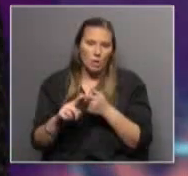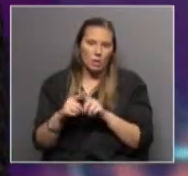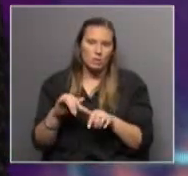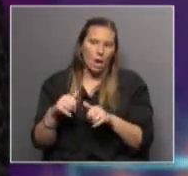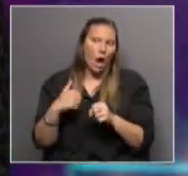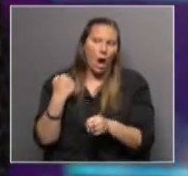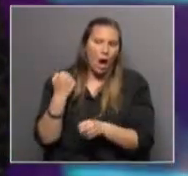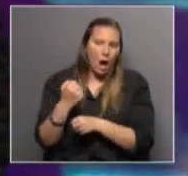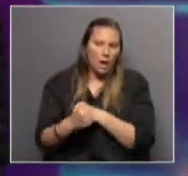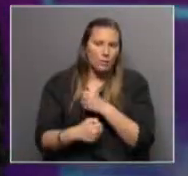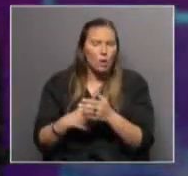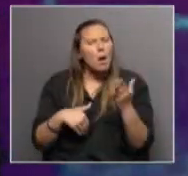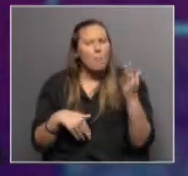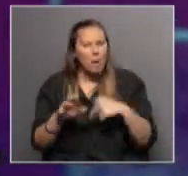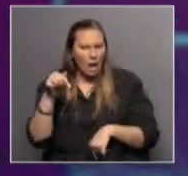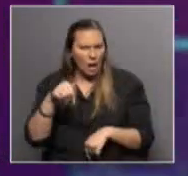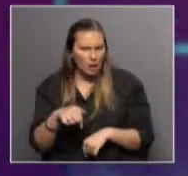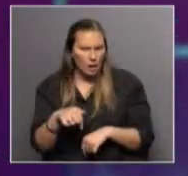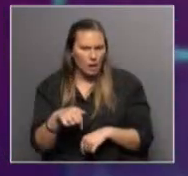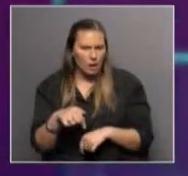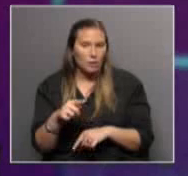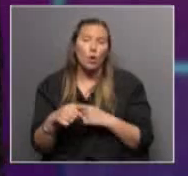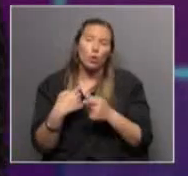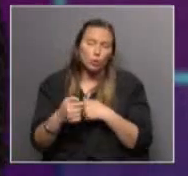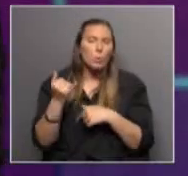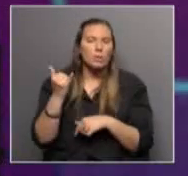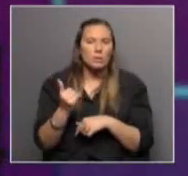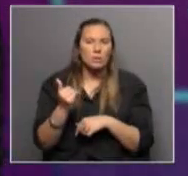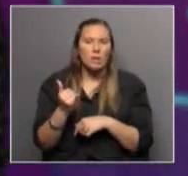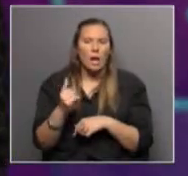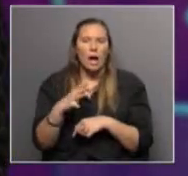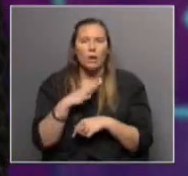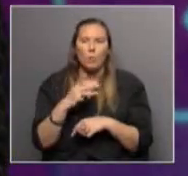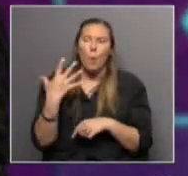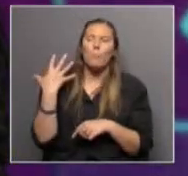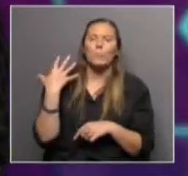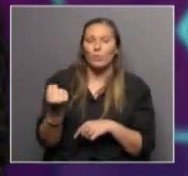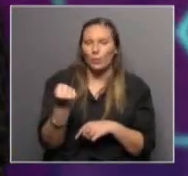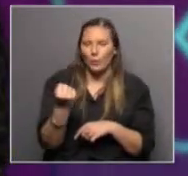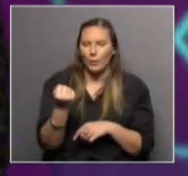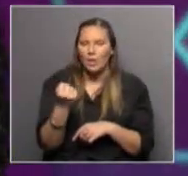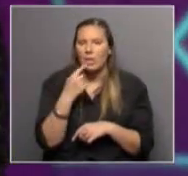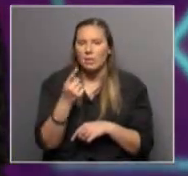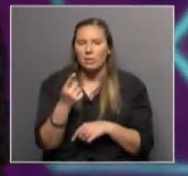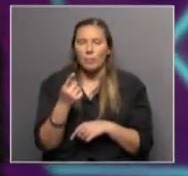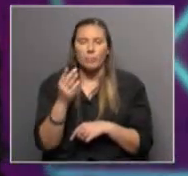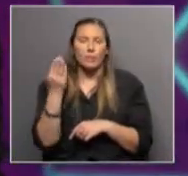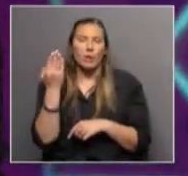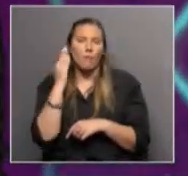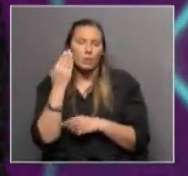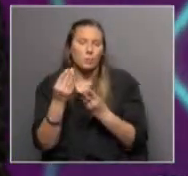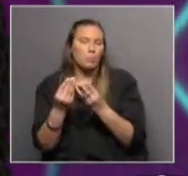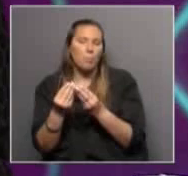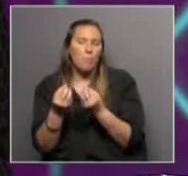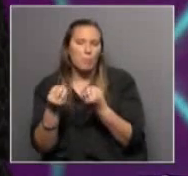unos cuantos años es la que más se usa acá todavía es la que más se usa lo que tendría existe ese mito de que nos estamos yendo o sea en